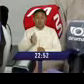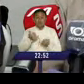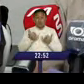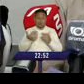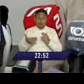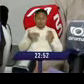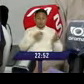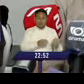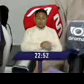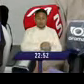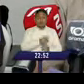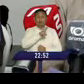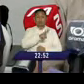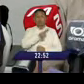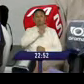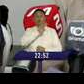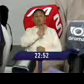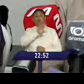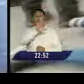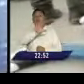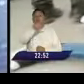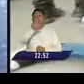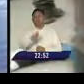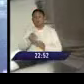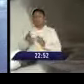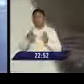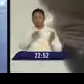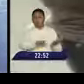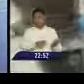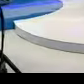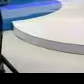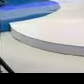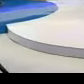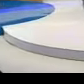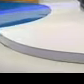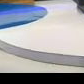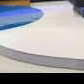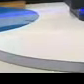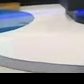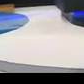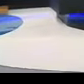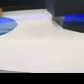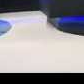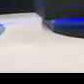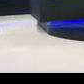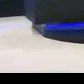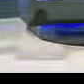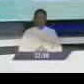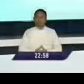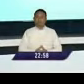hoy, son 245 muertes violentas. Informó Julio César Saúl.